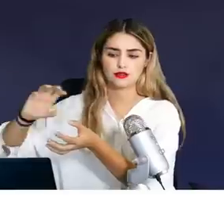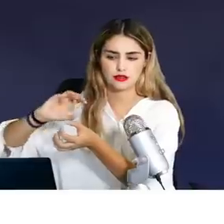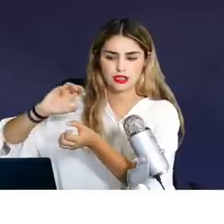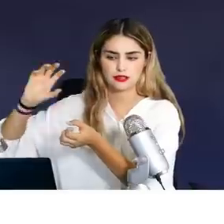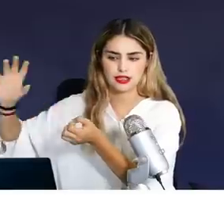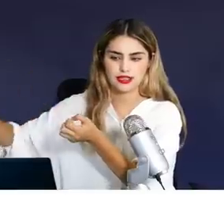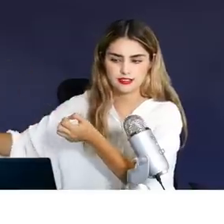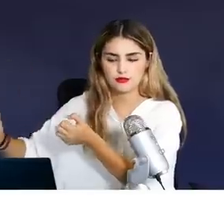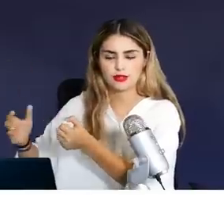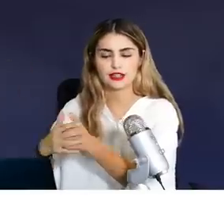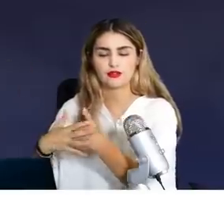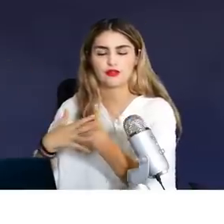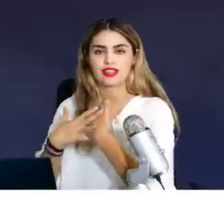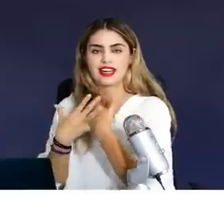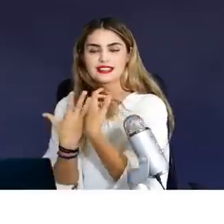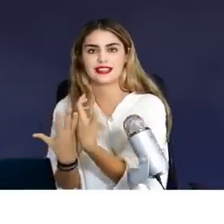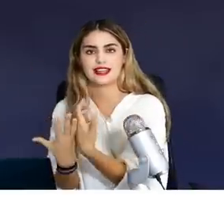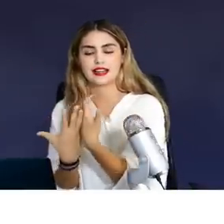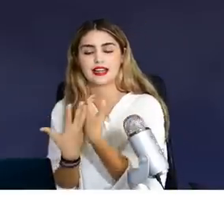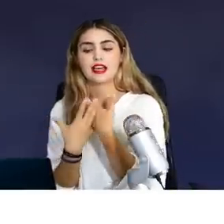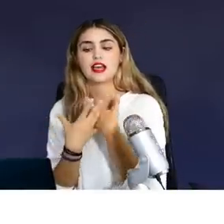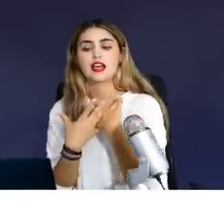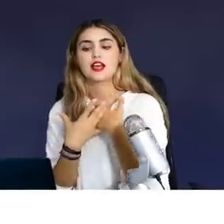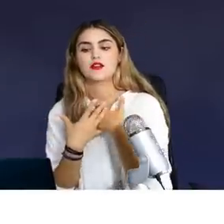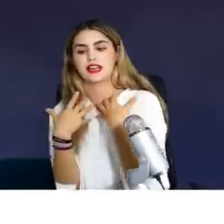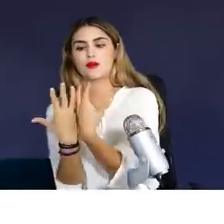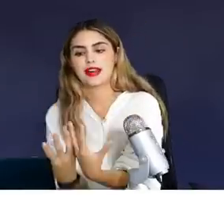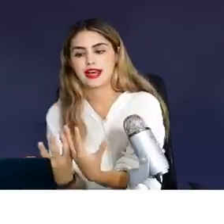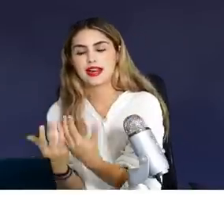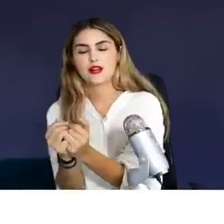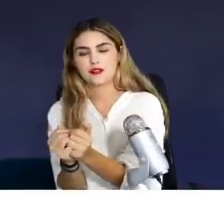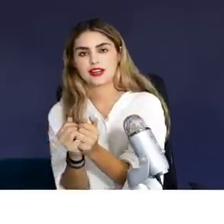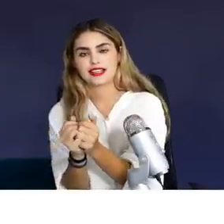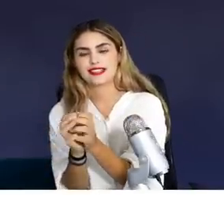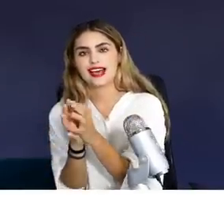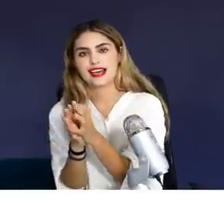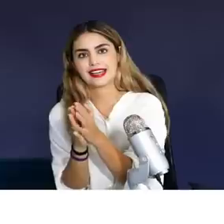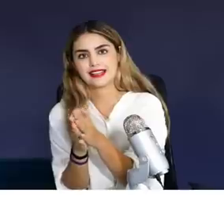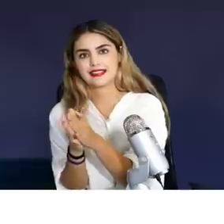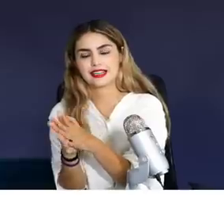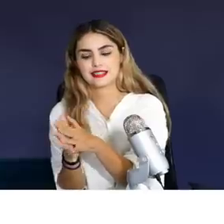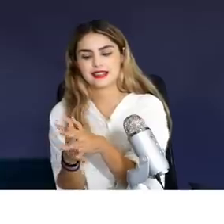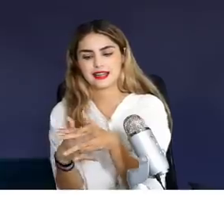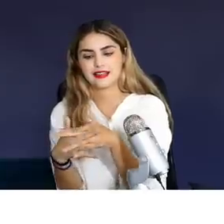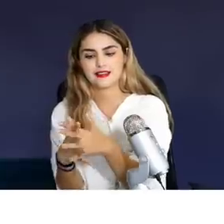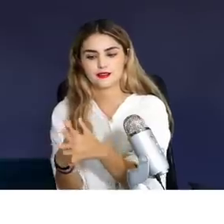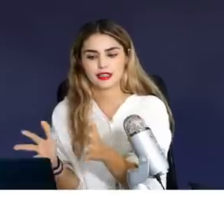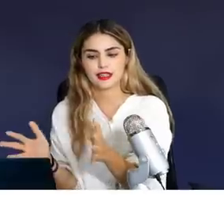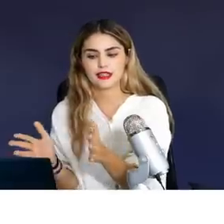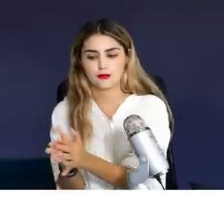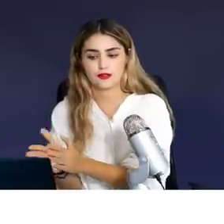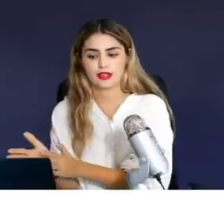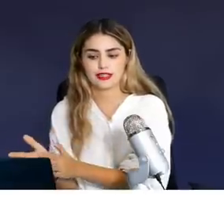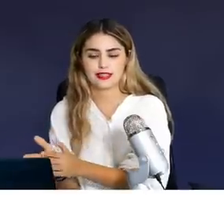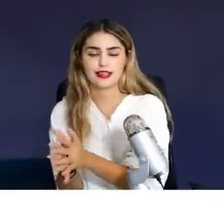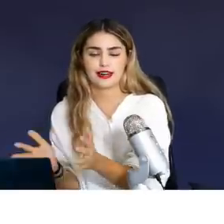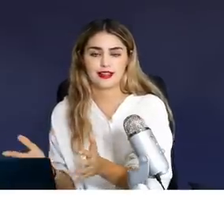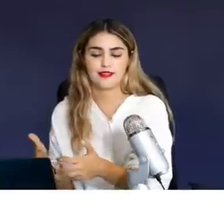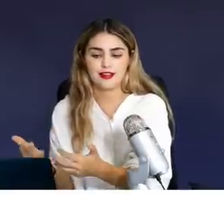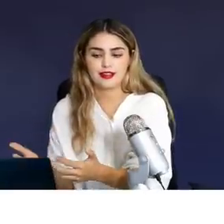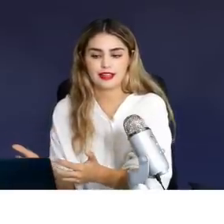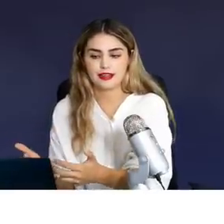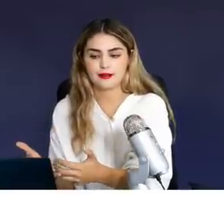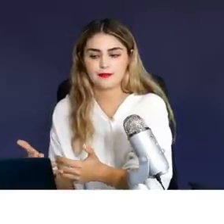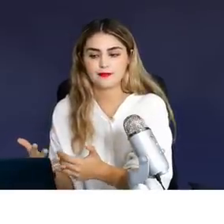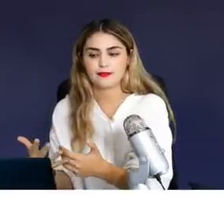generales, los del ejército mexicano, no quiera acceder, no quiera cooperar con esta agencia que se encarga de derrotar la delincuencia organizada, encargada